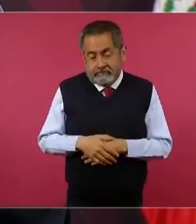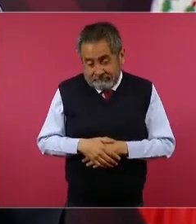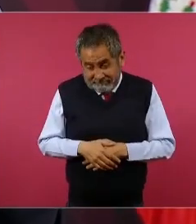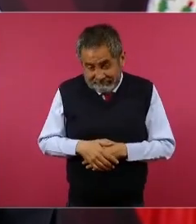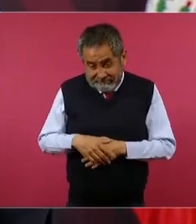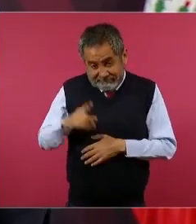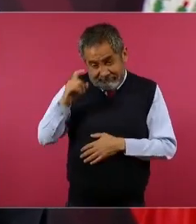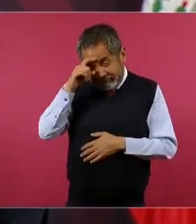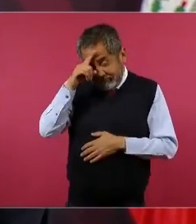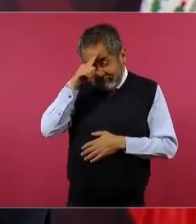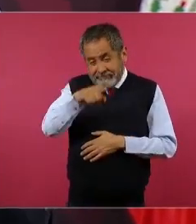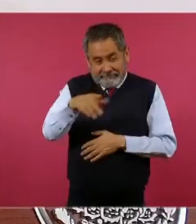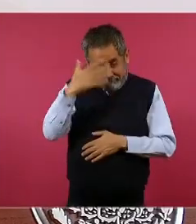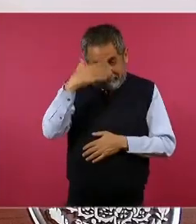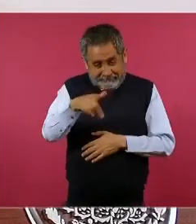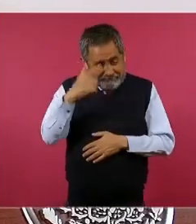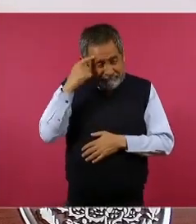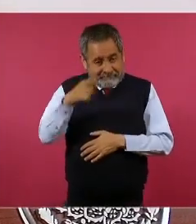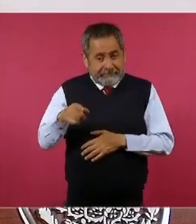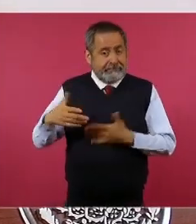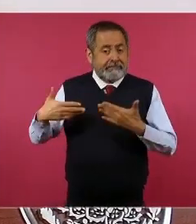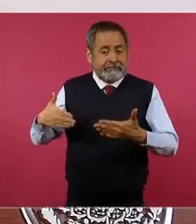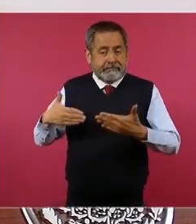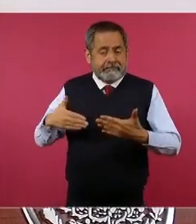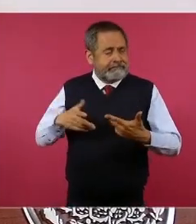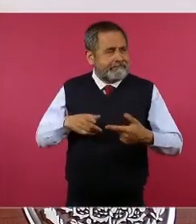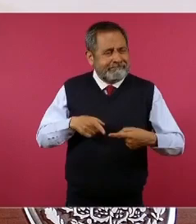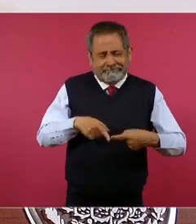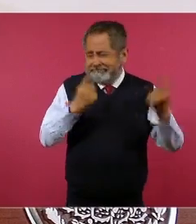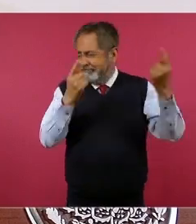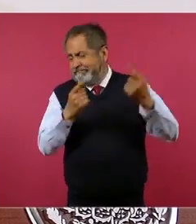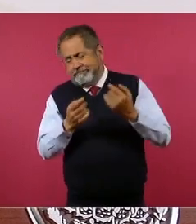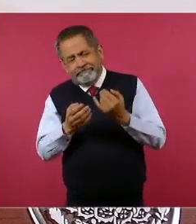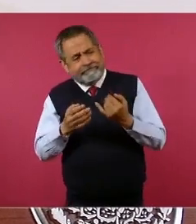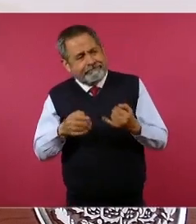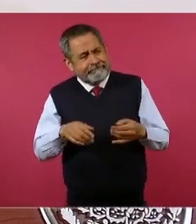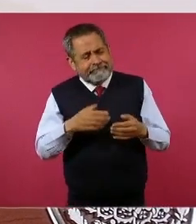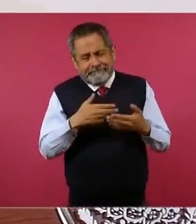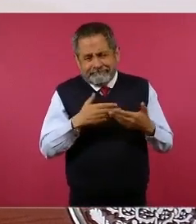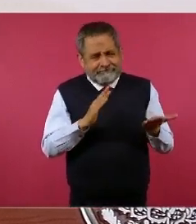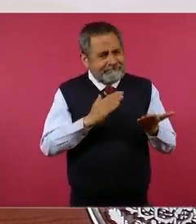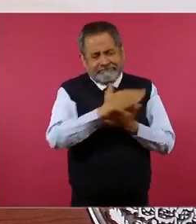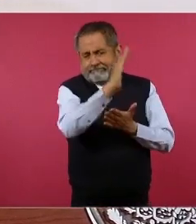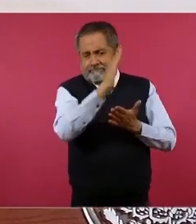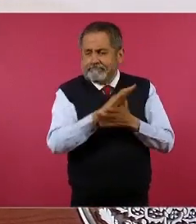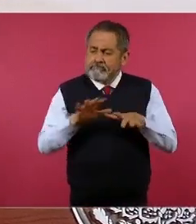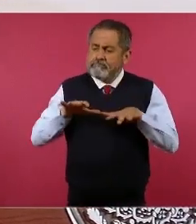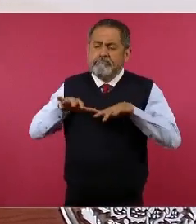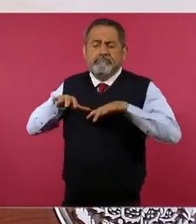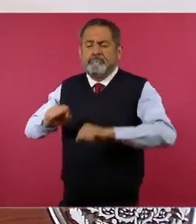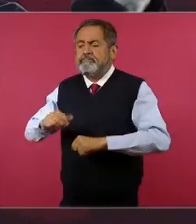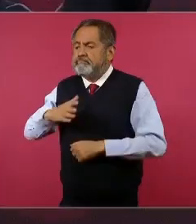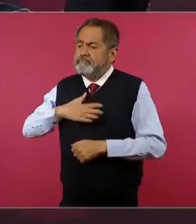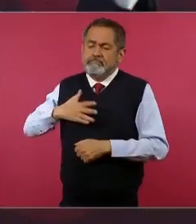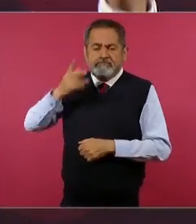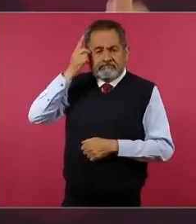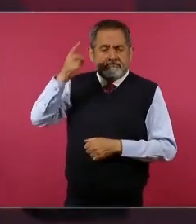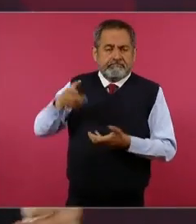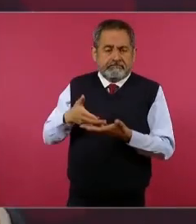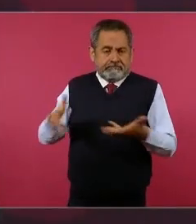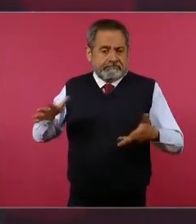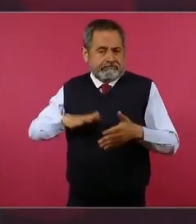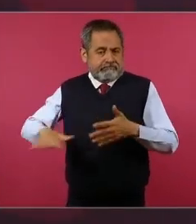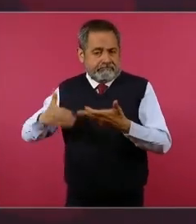costó a los panameños recuperar la soberanía de toda esa franja del